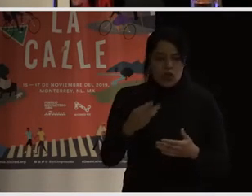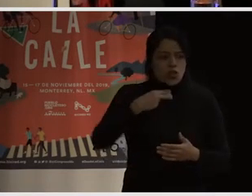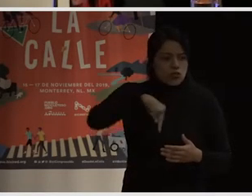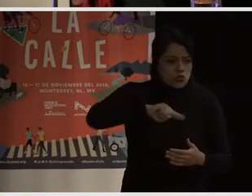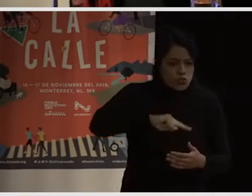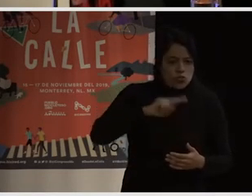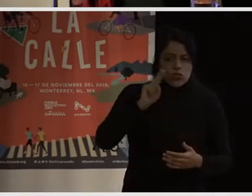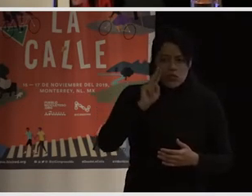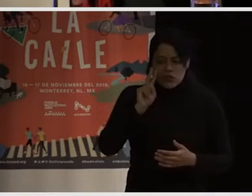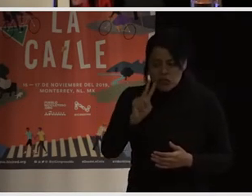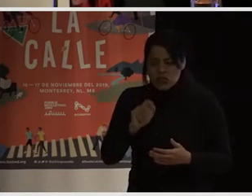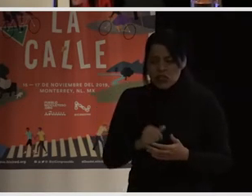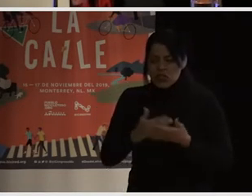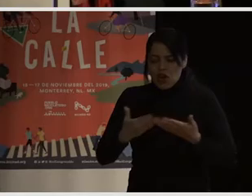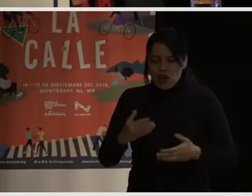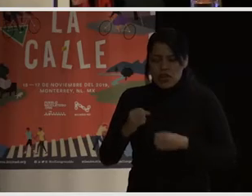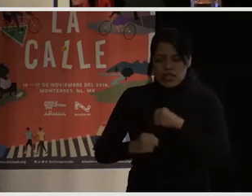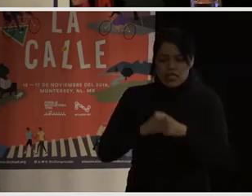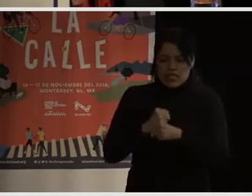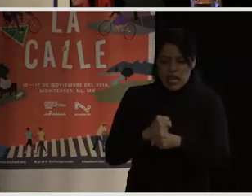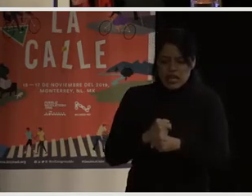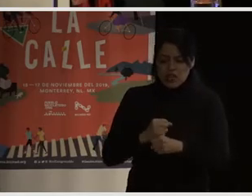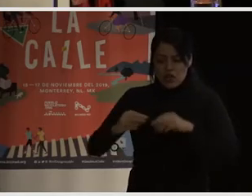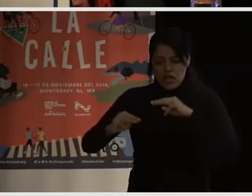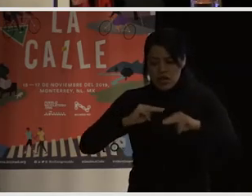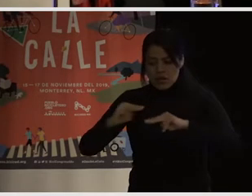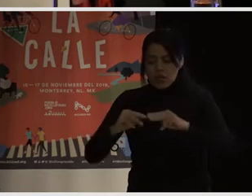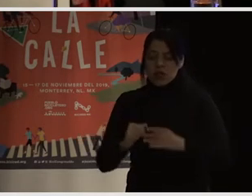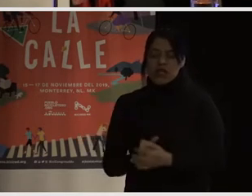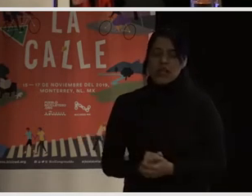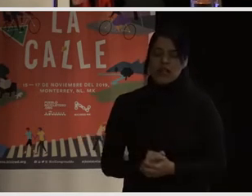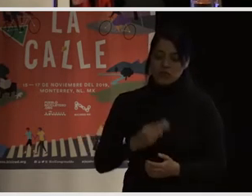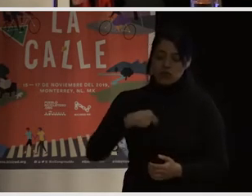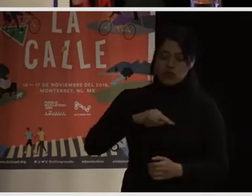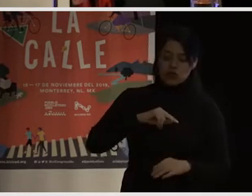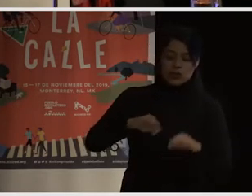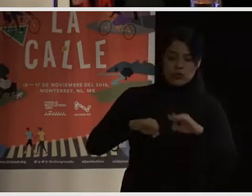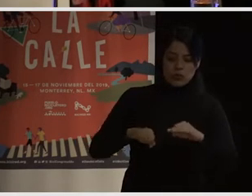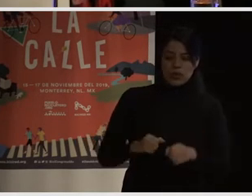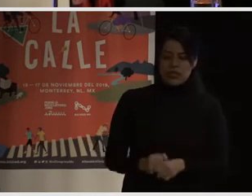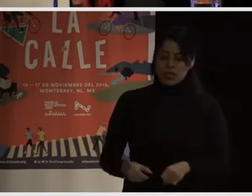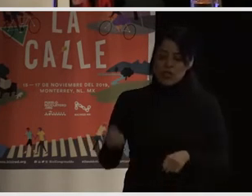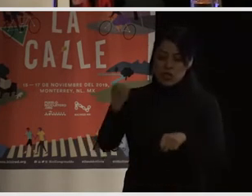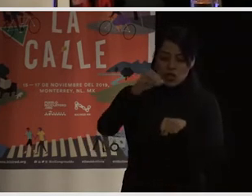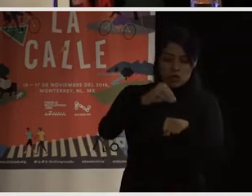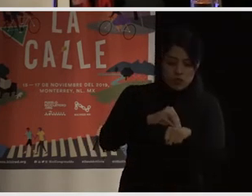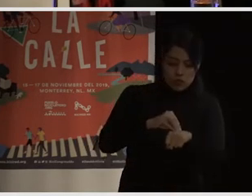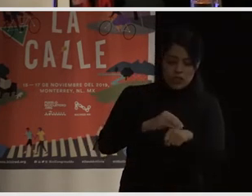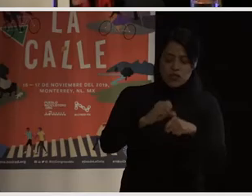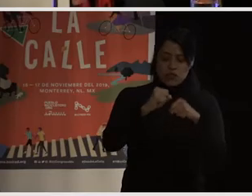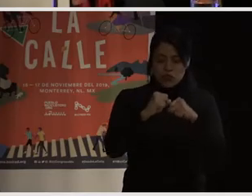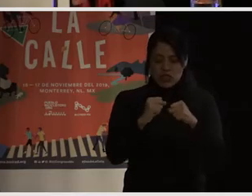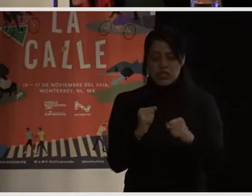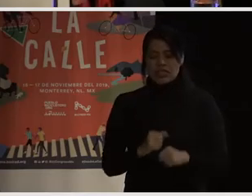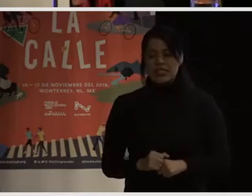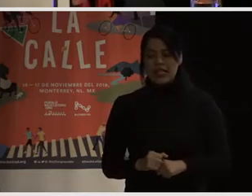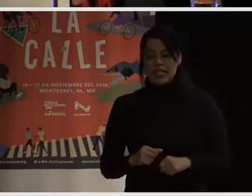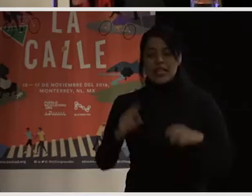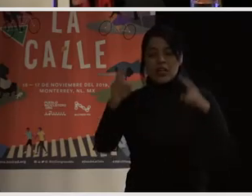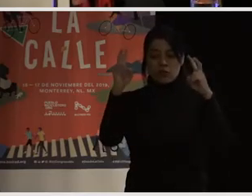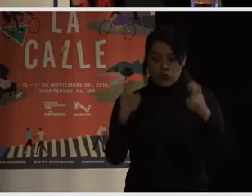este año en lo referente a la movilidad para empezar poner y fortalecer la casa en los temas de